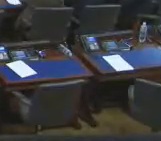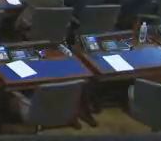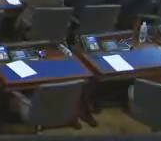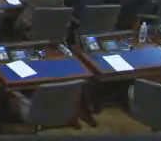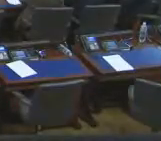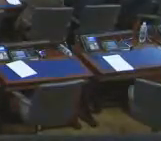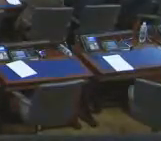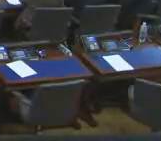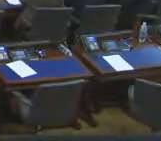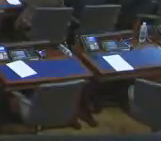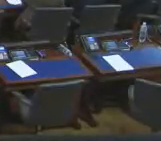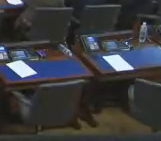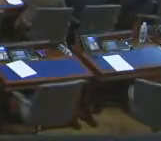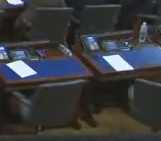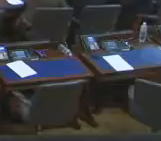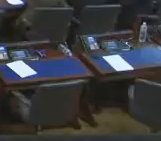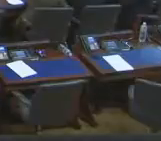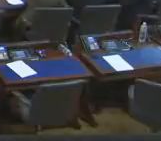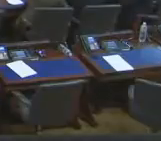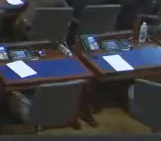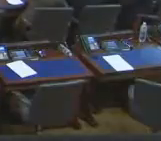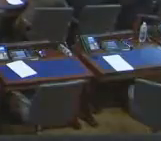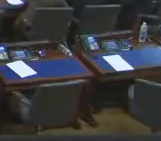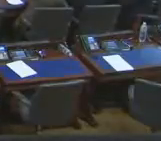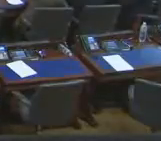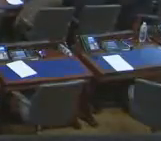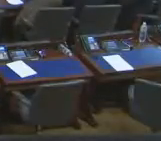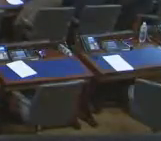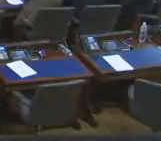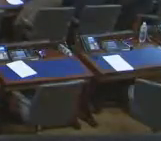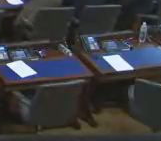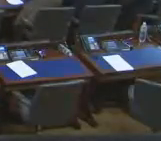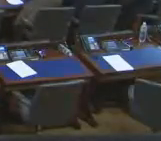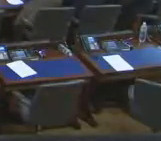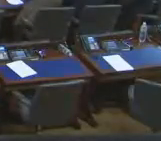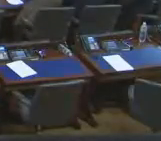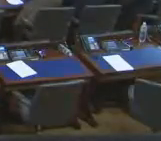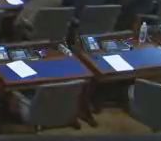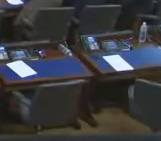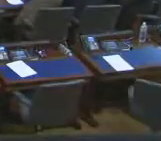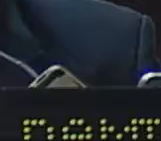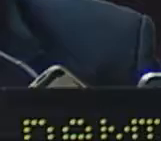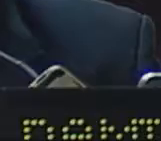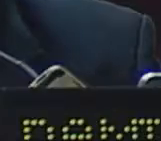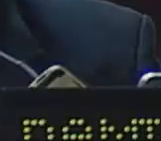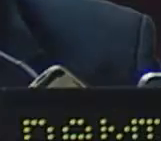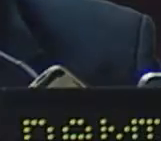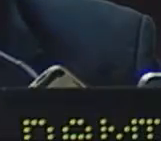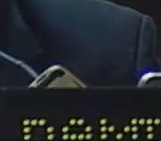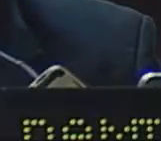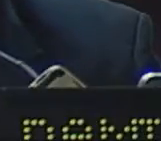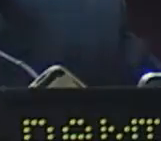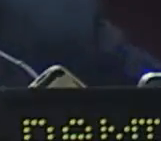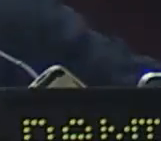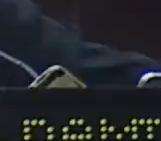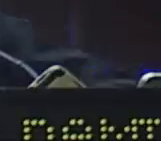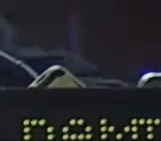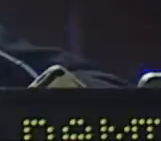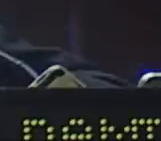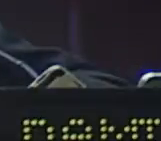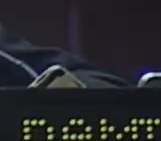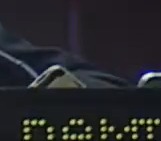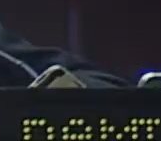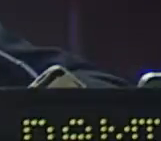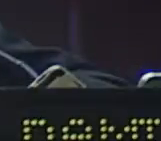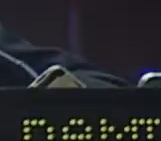micro y pequeñas empresas que esta tarde se han citado en la Asamblea Legislativa para ser